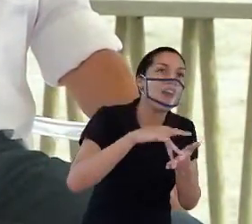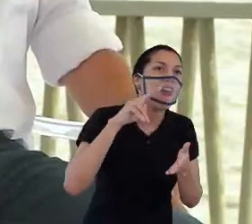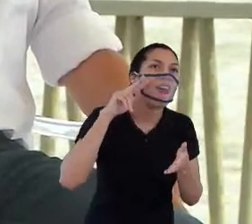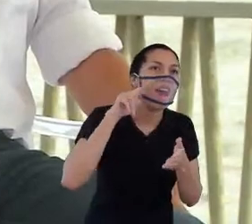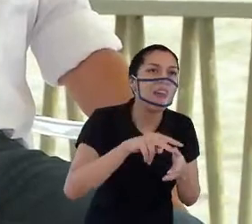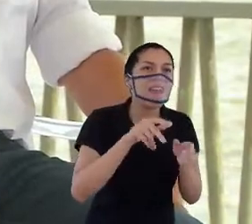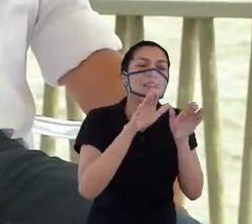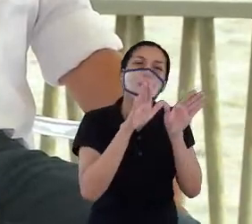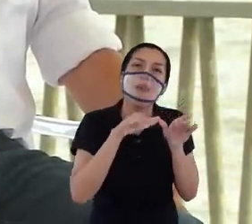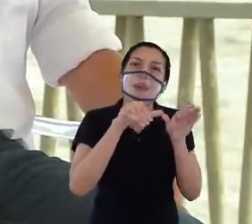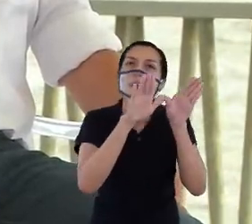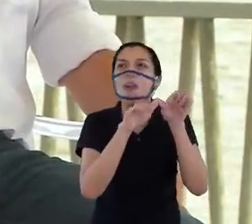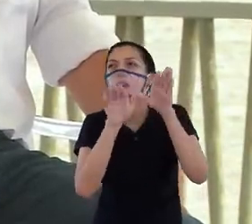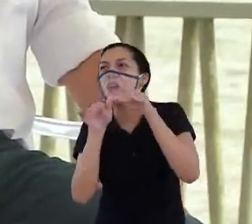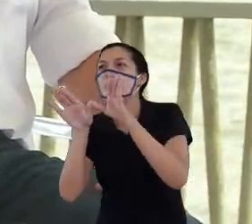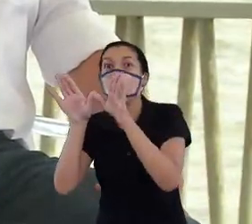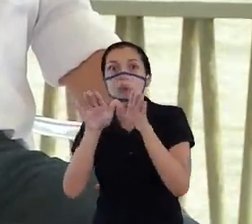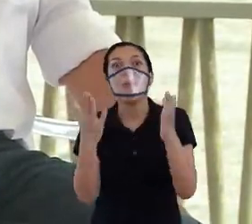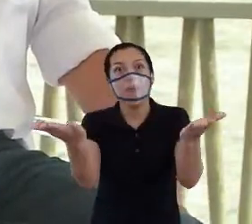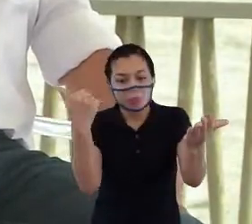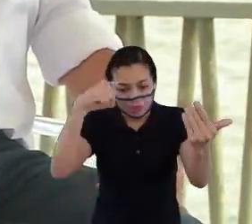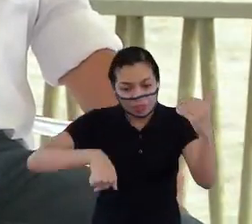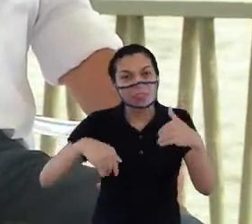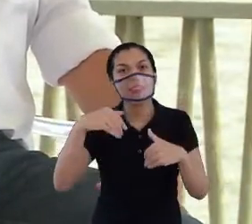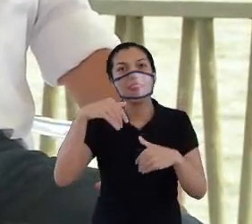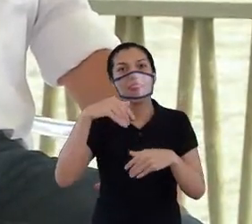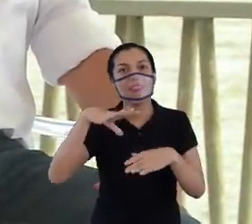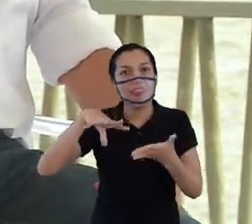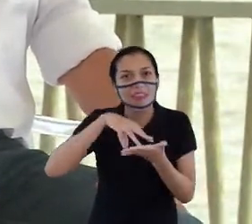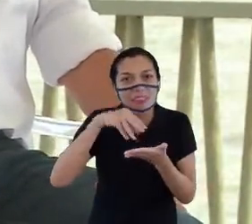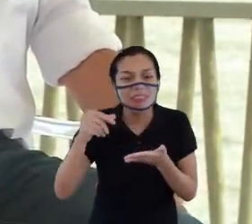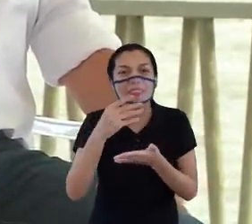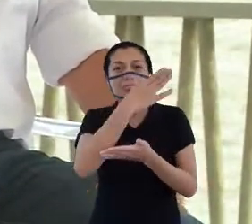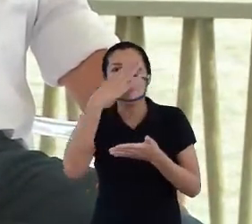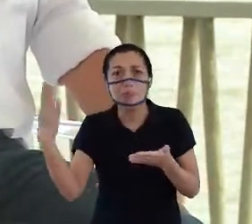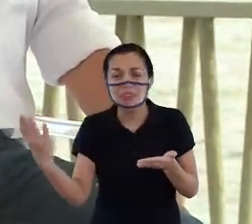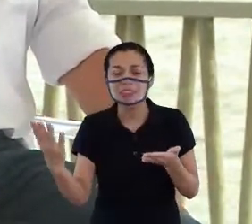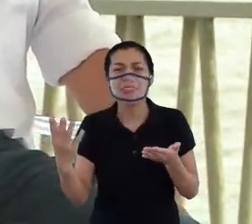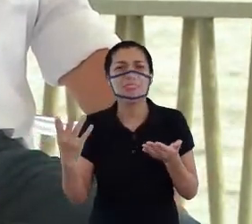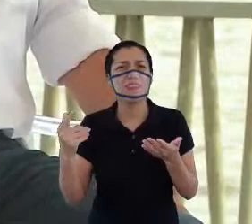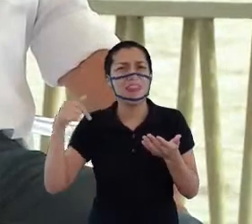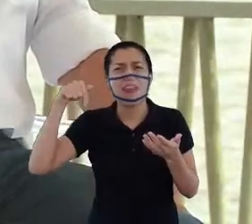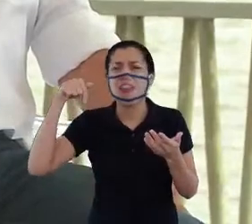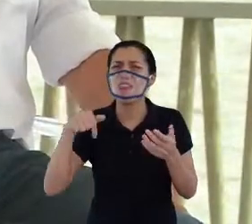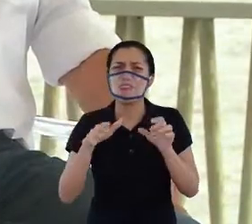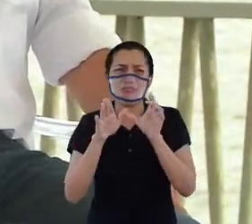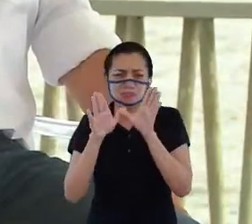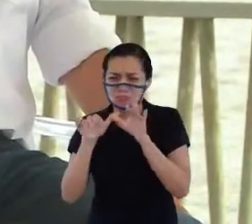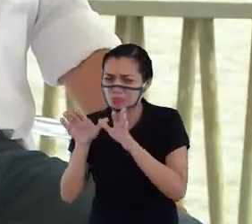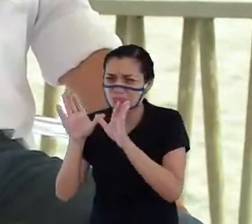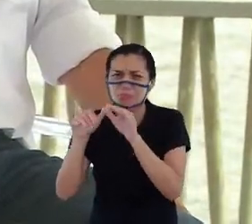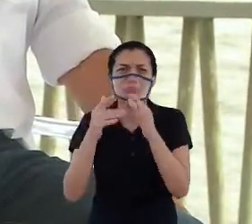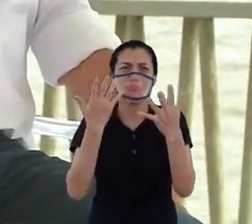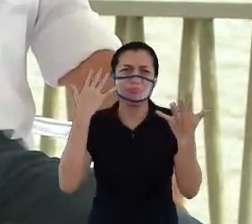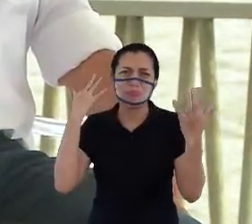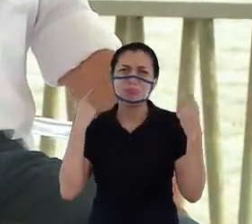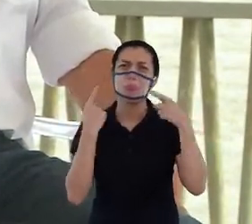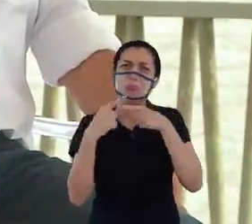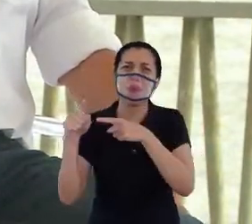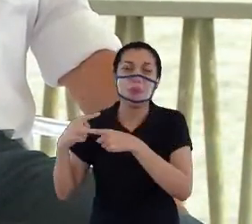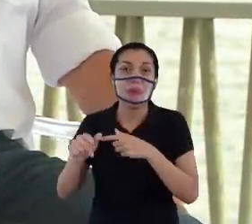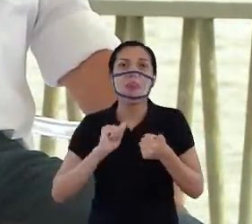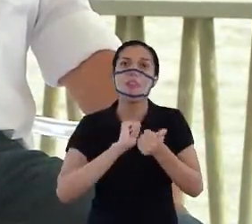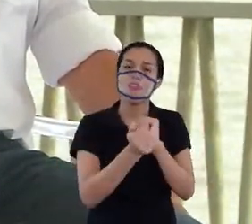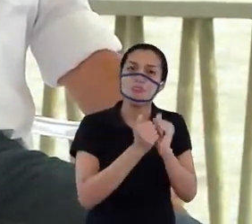lo mismo el tití cabeciblanco. En fin, tenemos una gran riqueza. Ni hablar los deportes